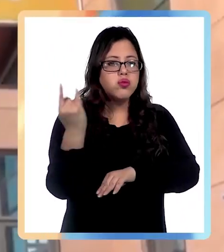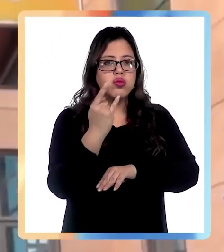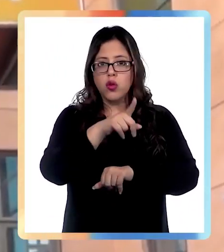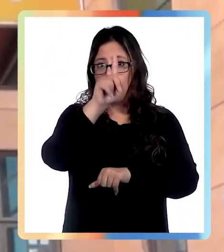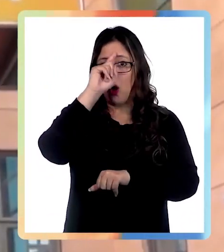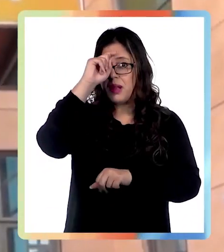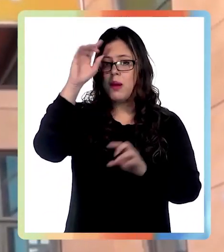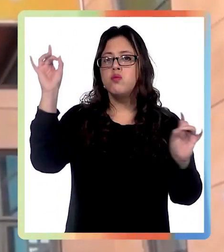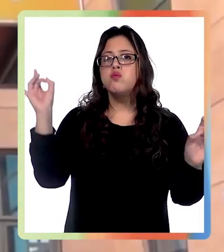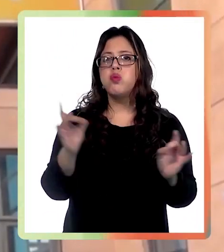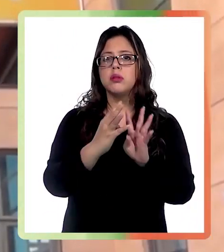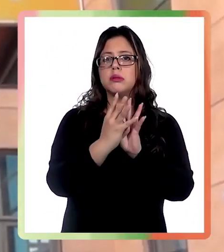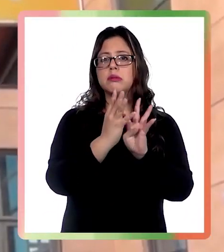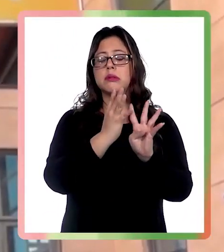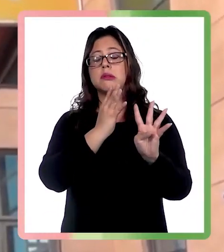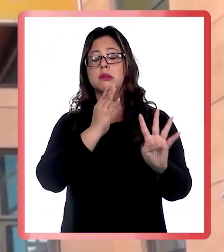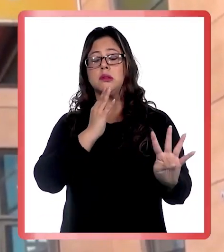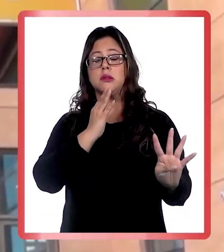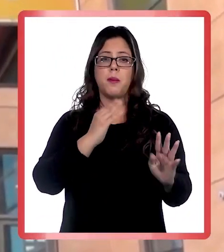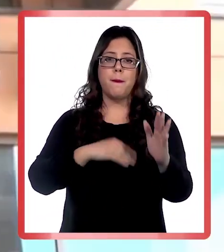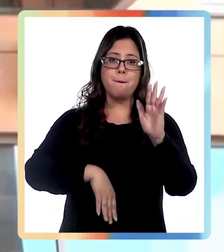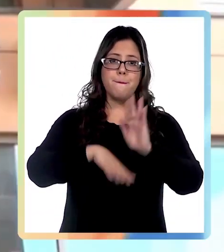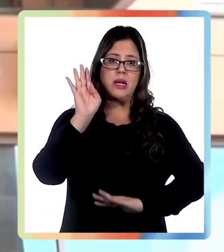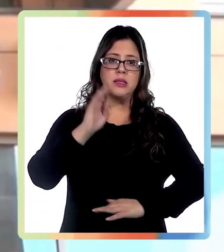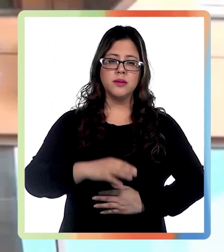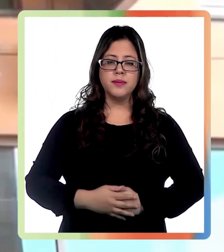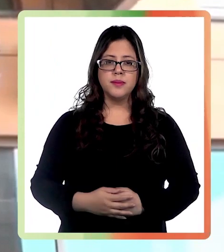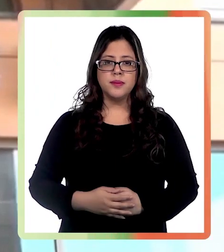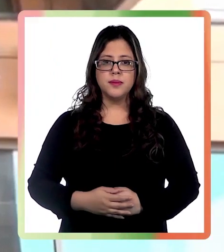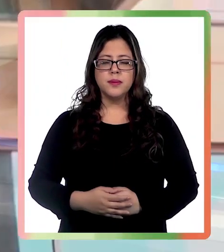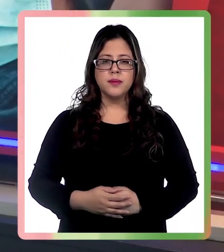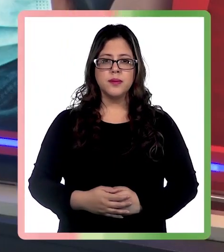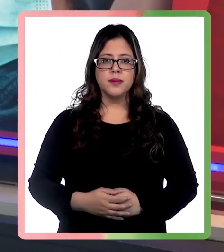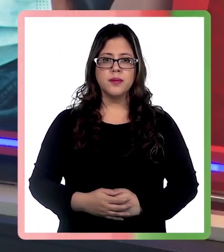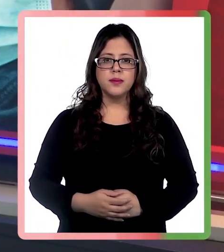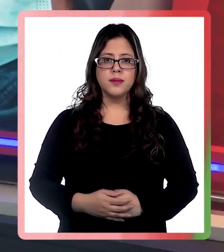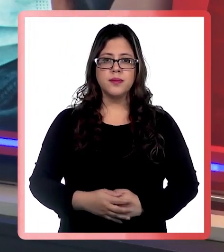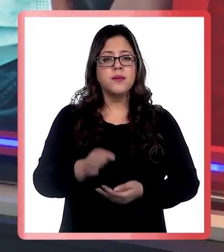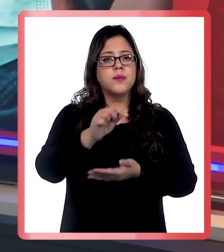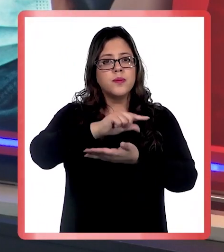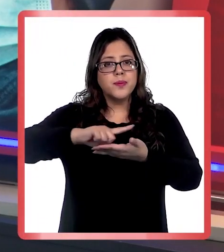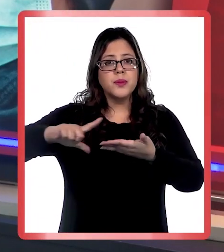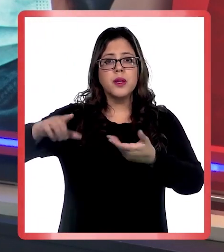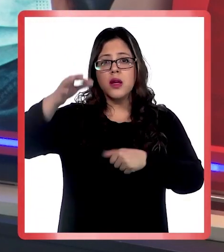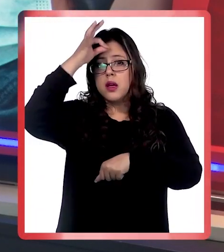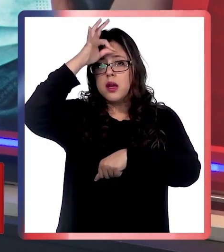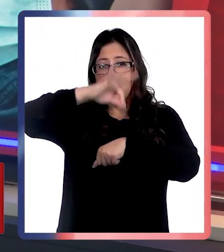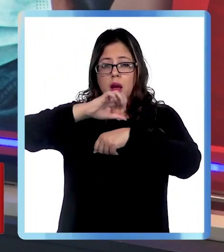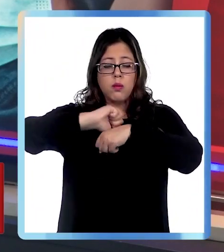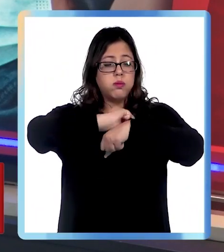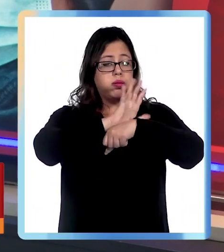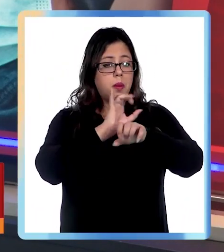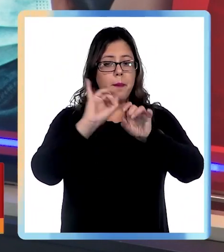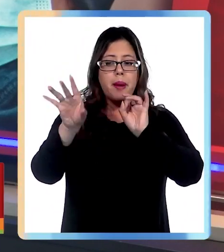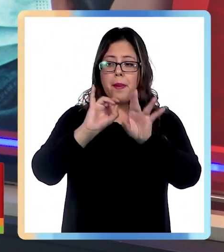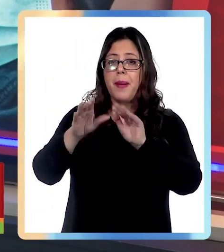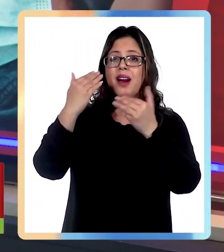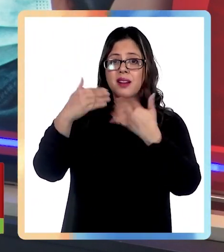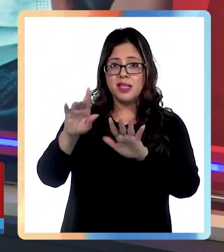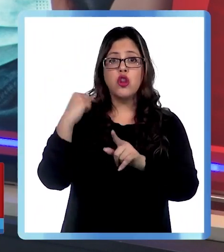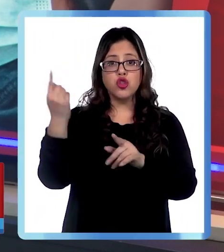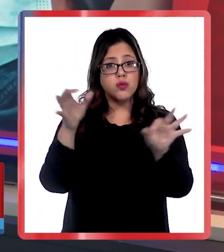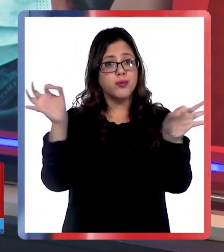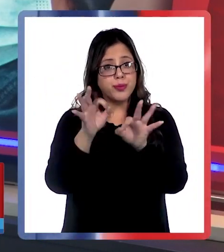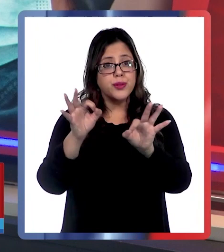urgencias en hospitales que pueden estar más colapsadas aumentan los contagios de covid-19 pero